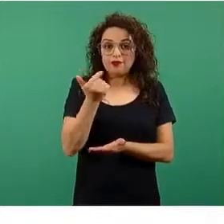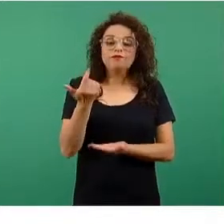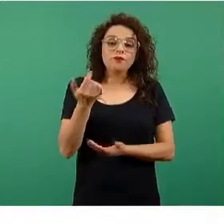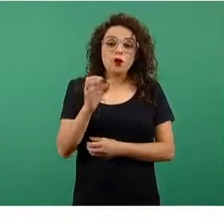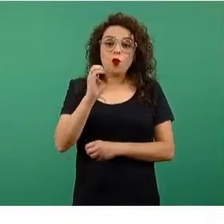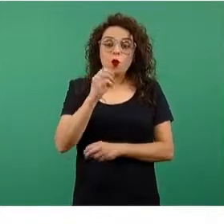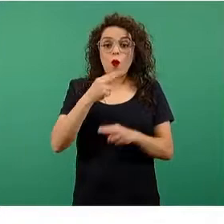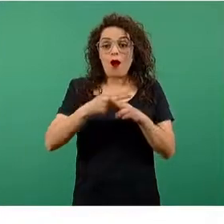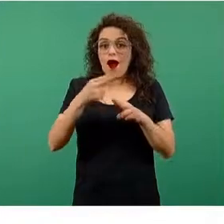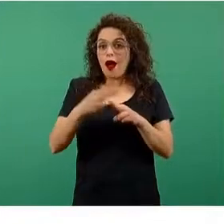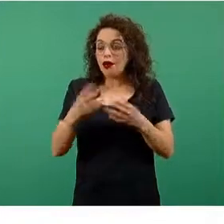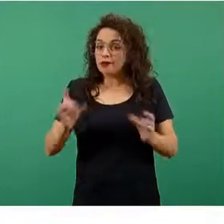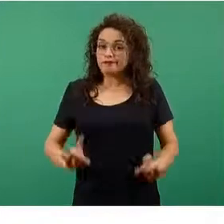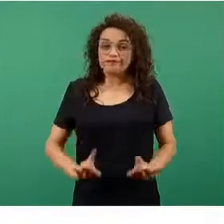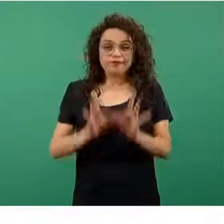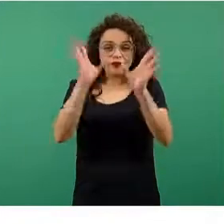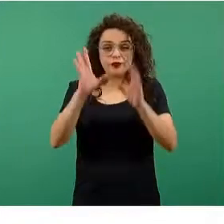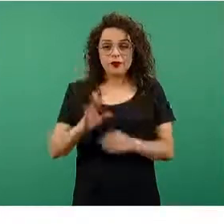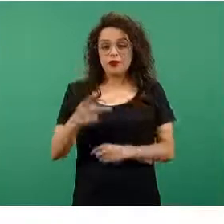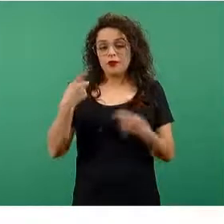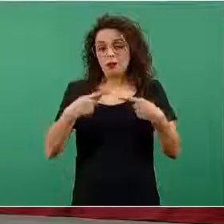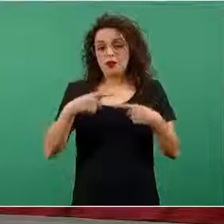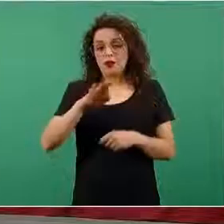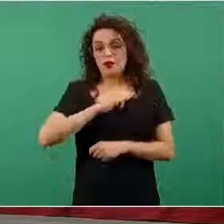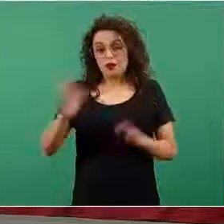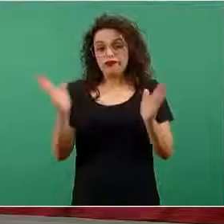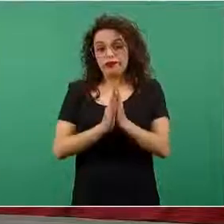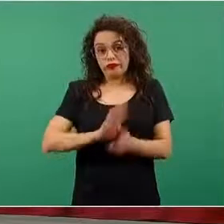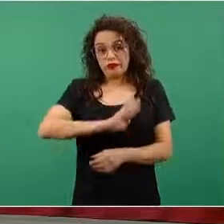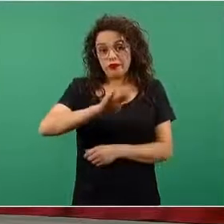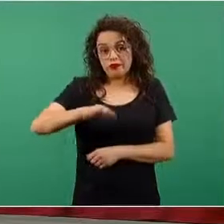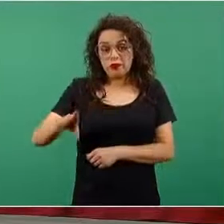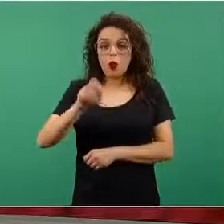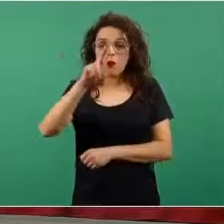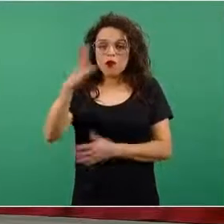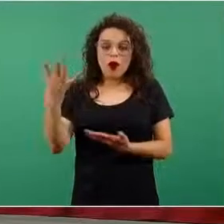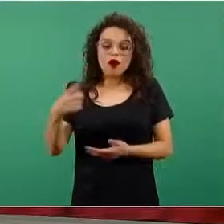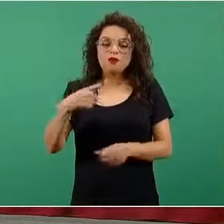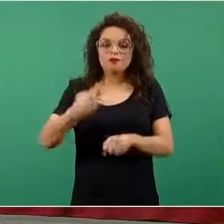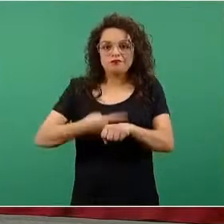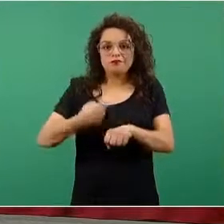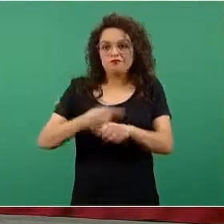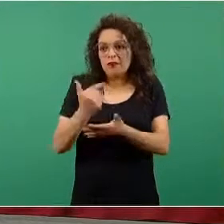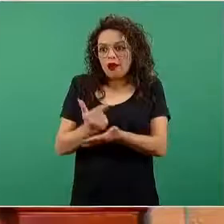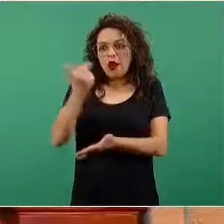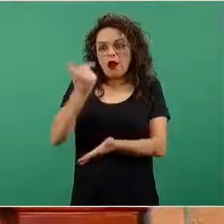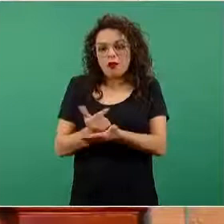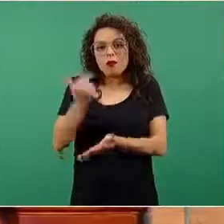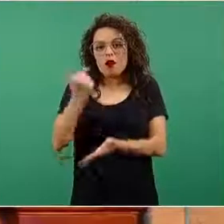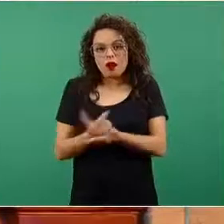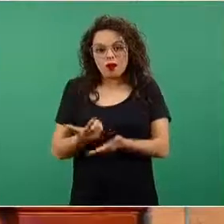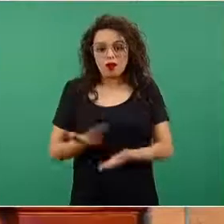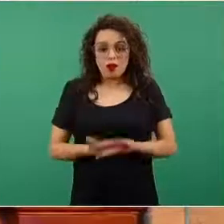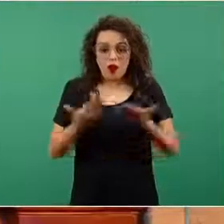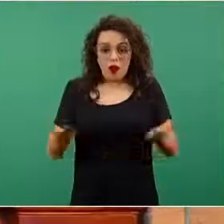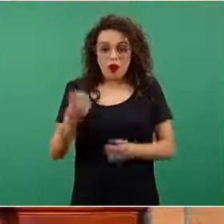las personas pueden fallecer a causa de las complicaciones de la misma. Al día de hoy son